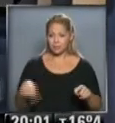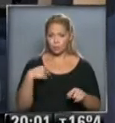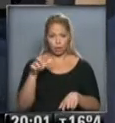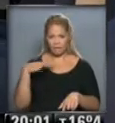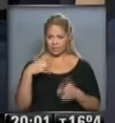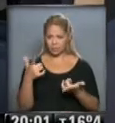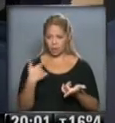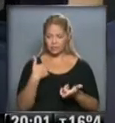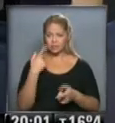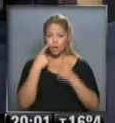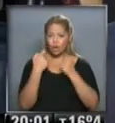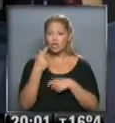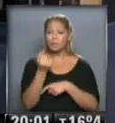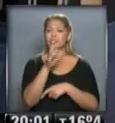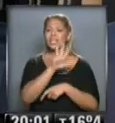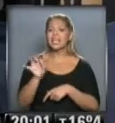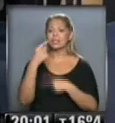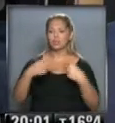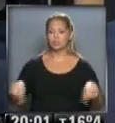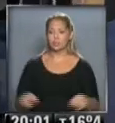de 500 productos.